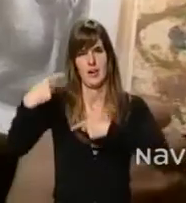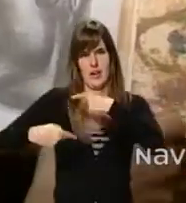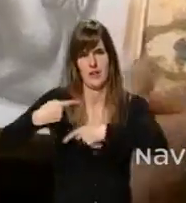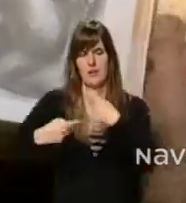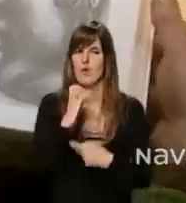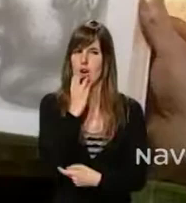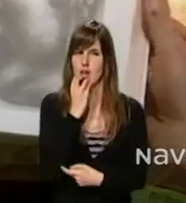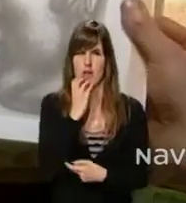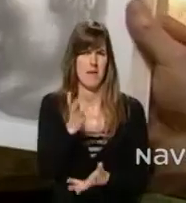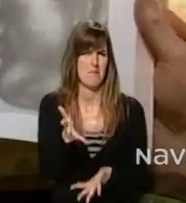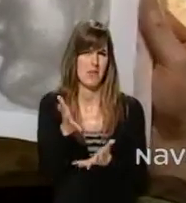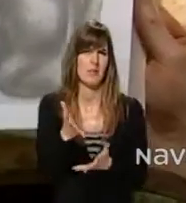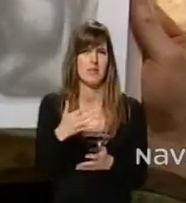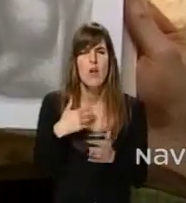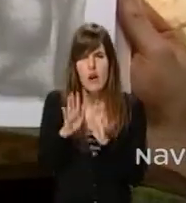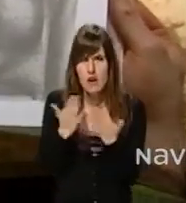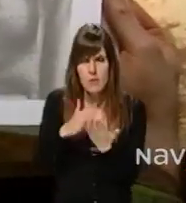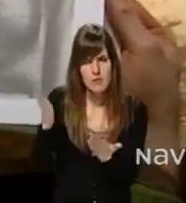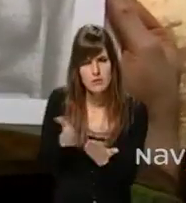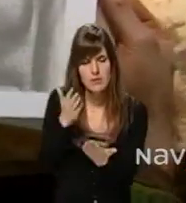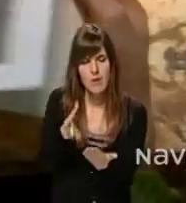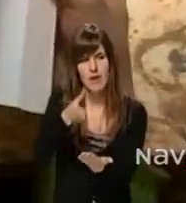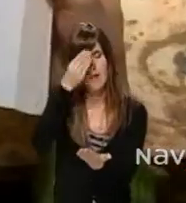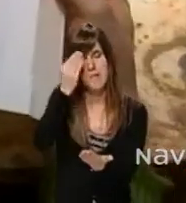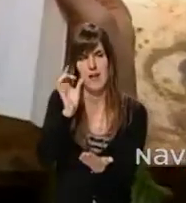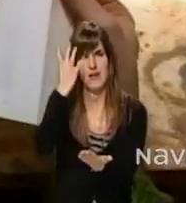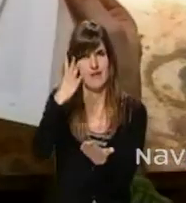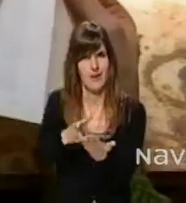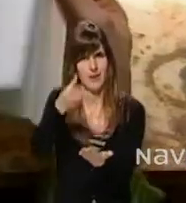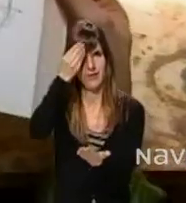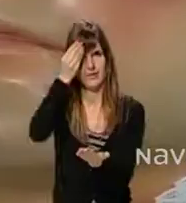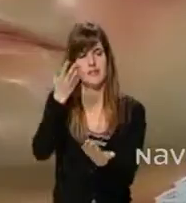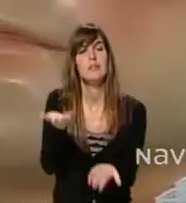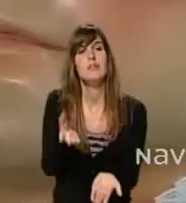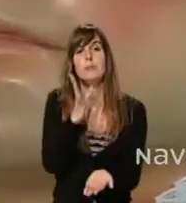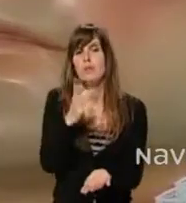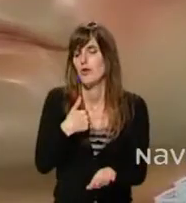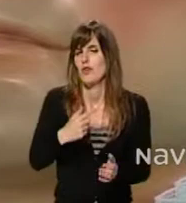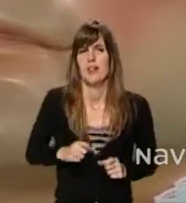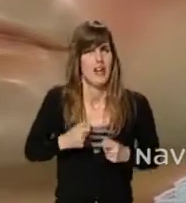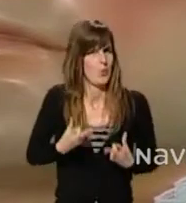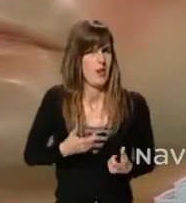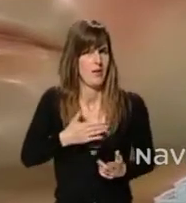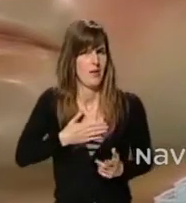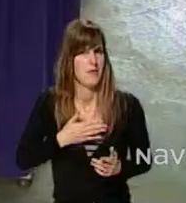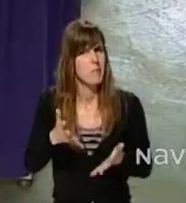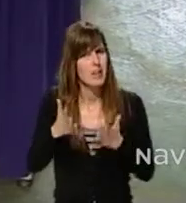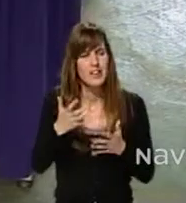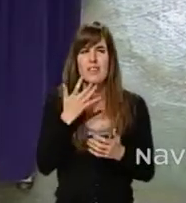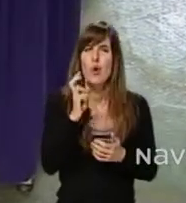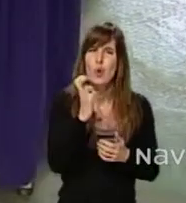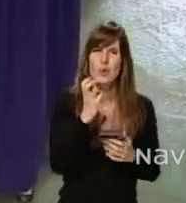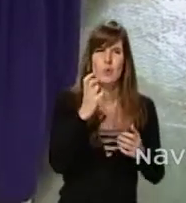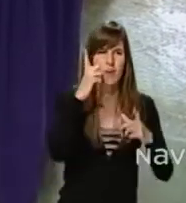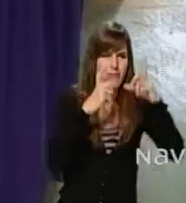siempre me ha gustado, tengo muchos libros y me inspiro mucho en arte clásico, aparte que es lo que por naturaleza me sale. Las caricaturas, por